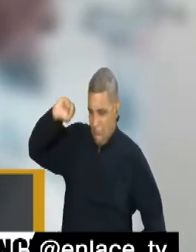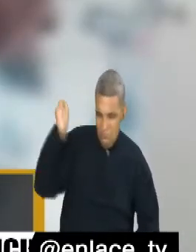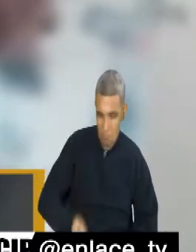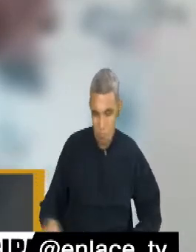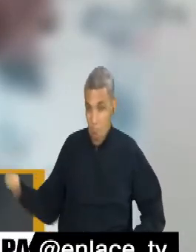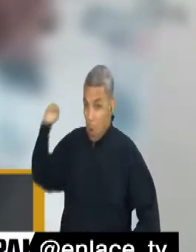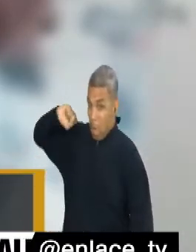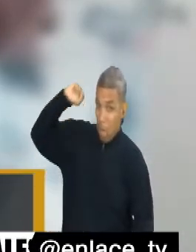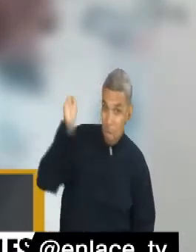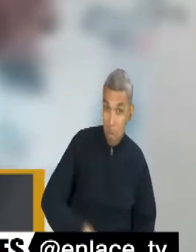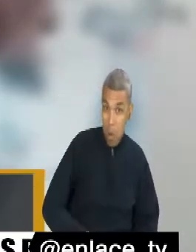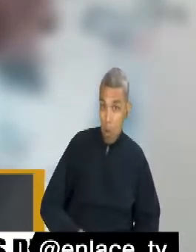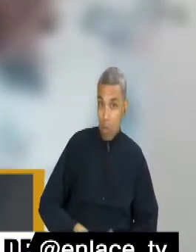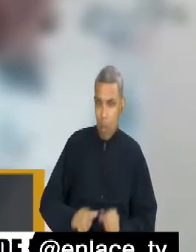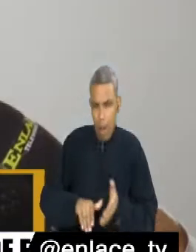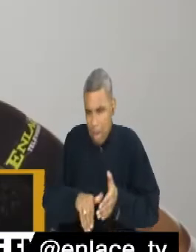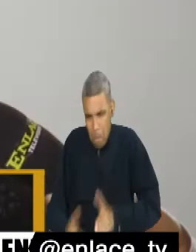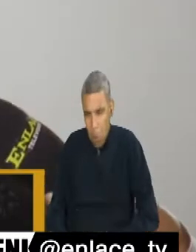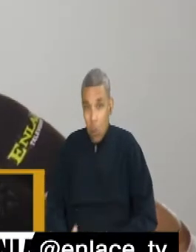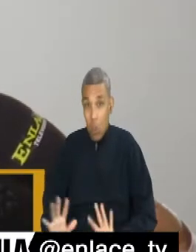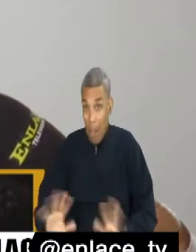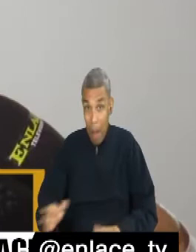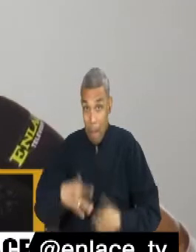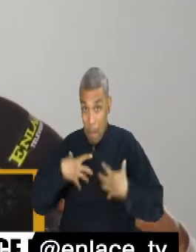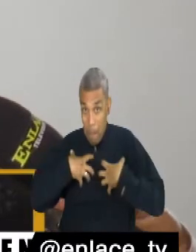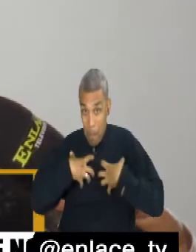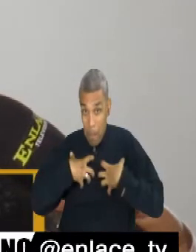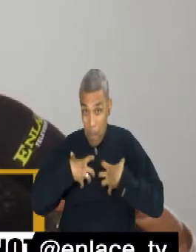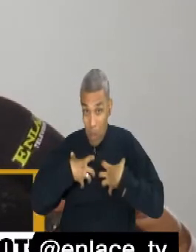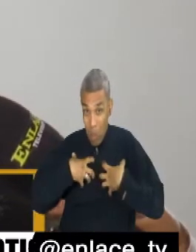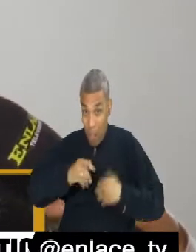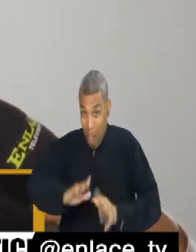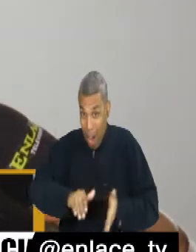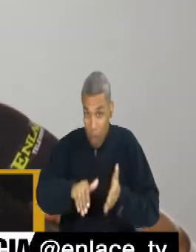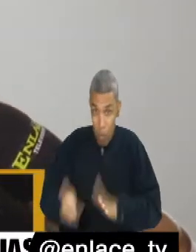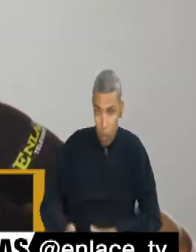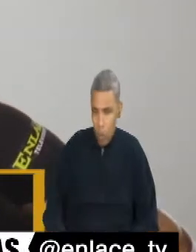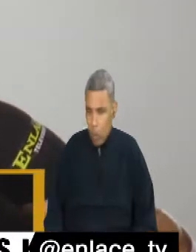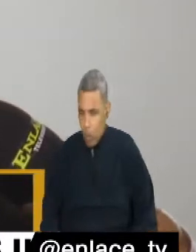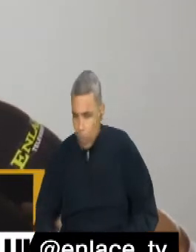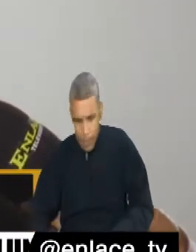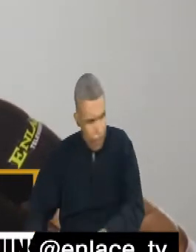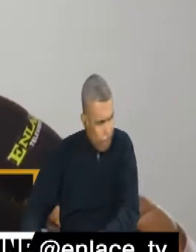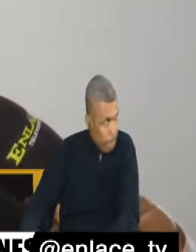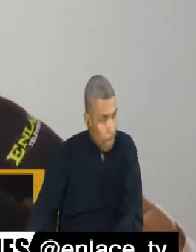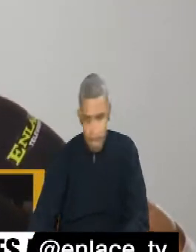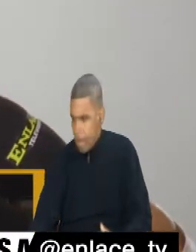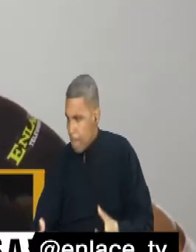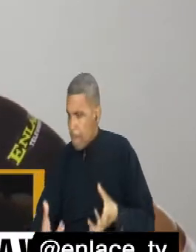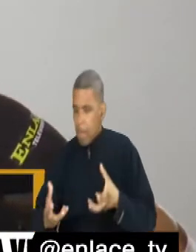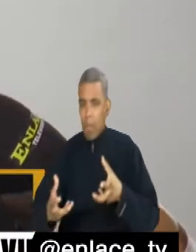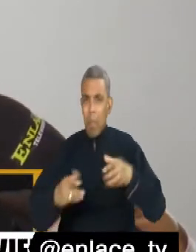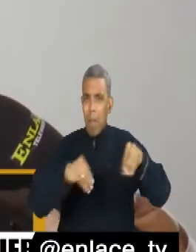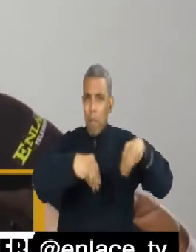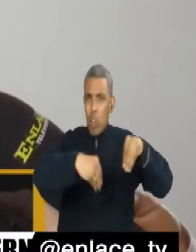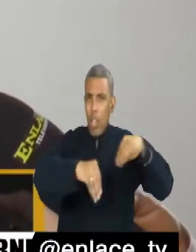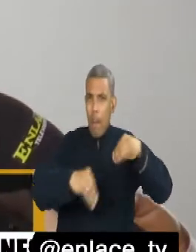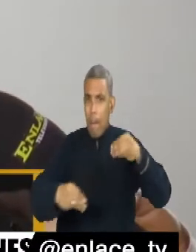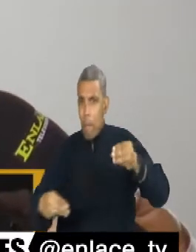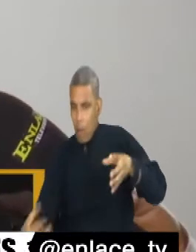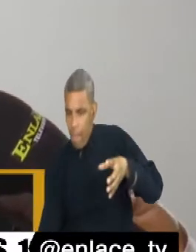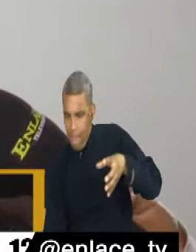el martillo hasta causarle la muerte. Y de acuerdo a lo que se indagó preliminarmente allí con la comunidad, pues este ya había